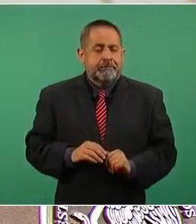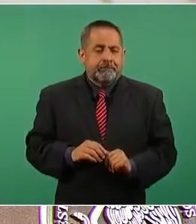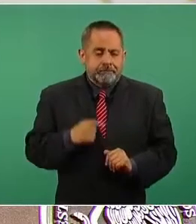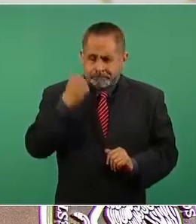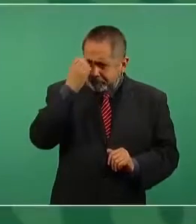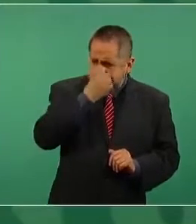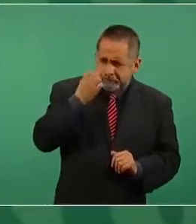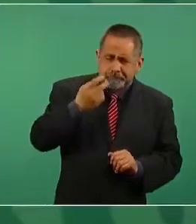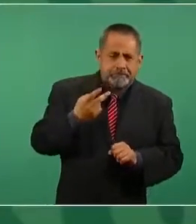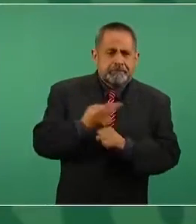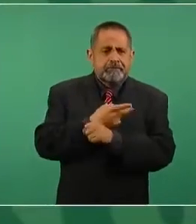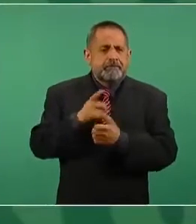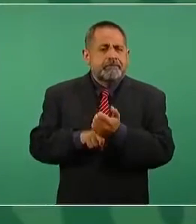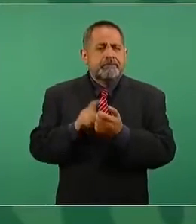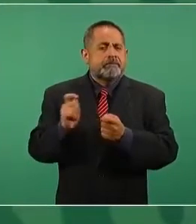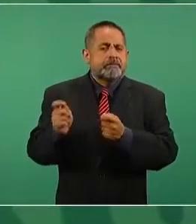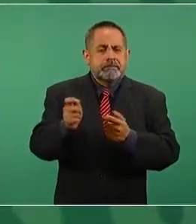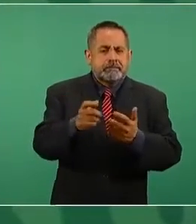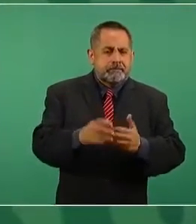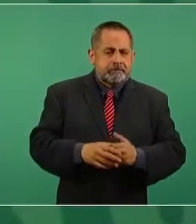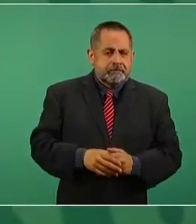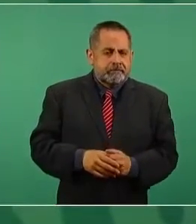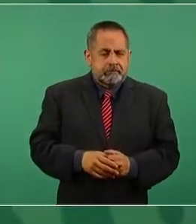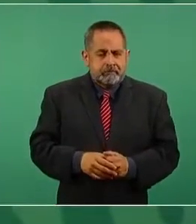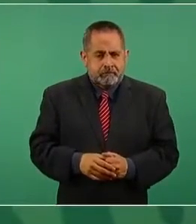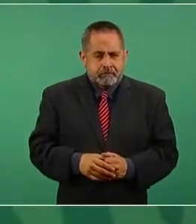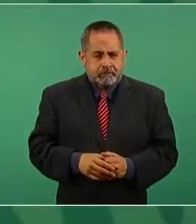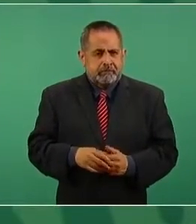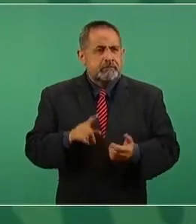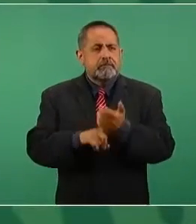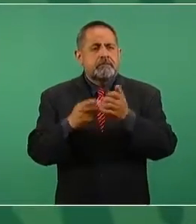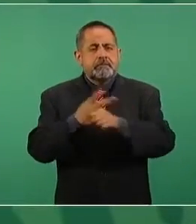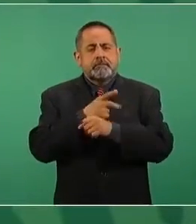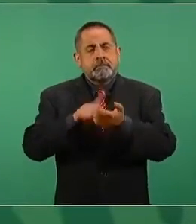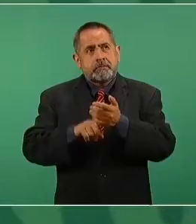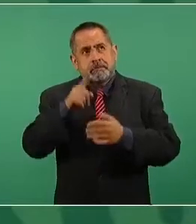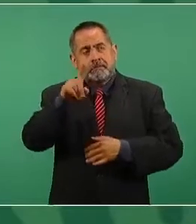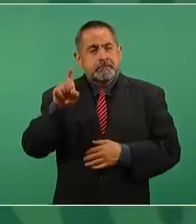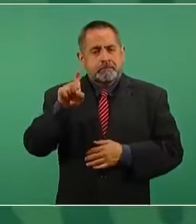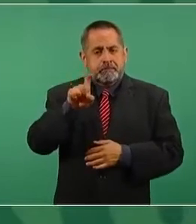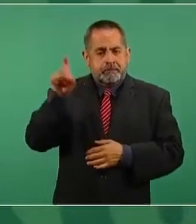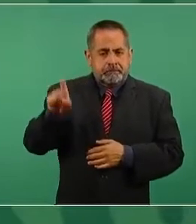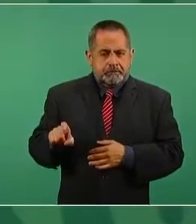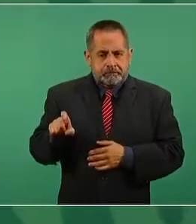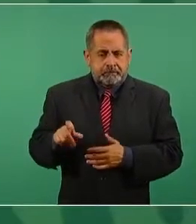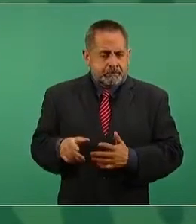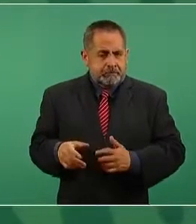revisen lo que está sucediendo en Texas.